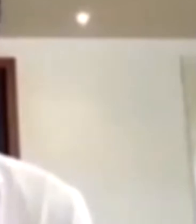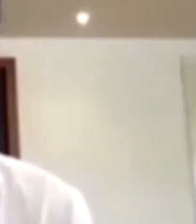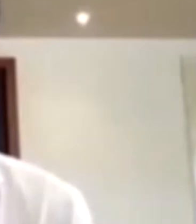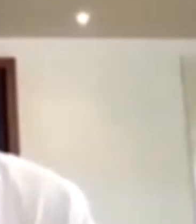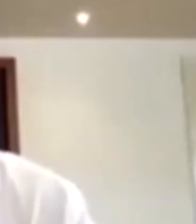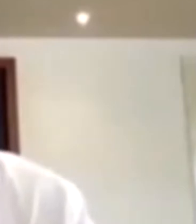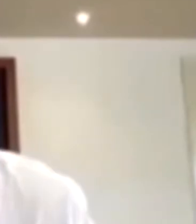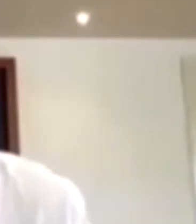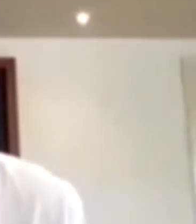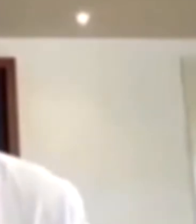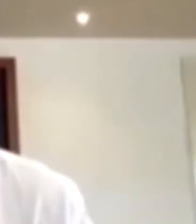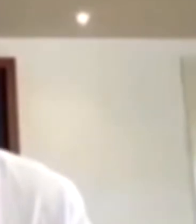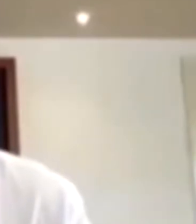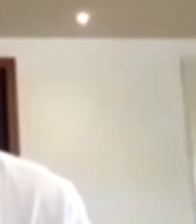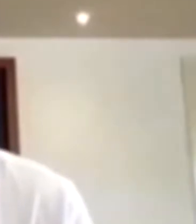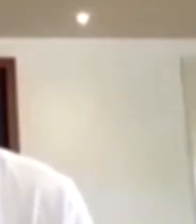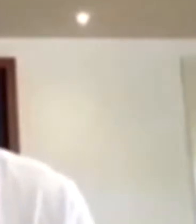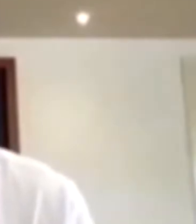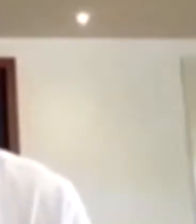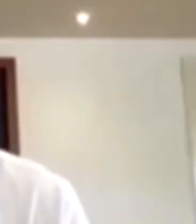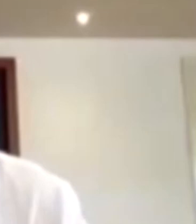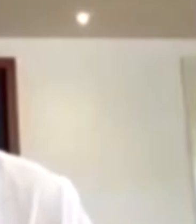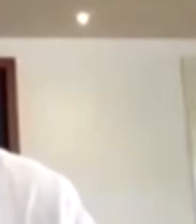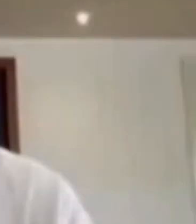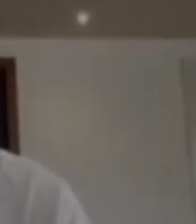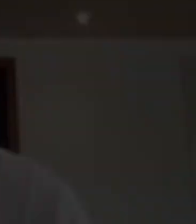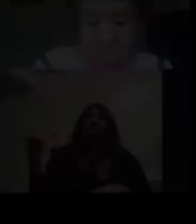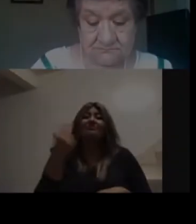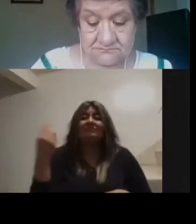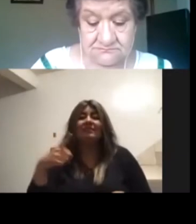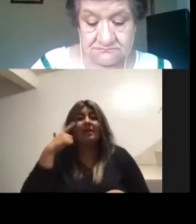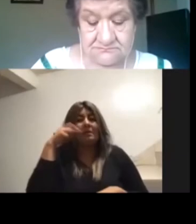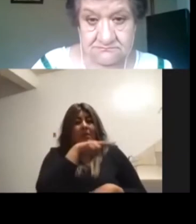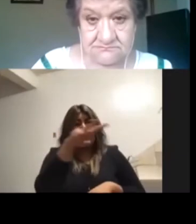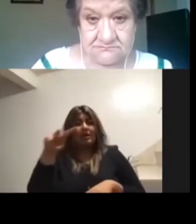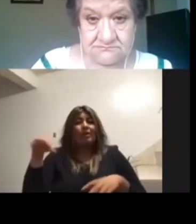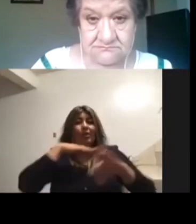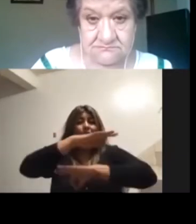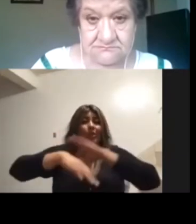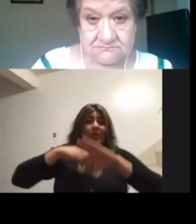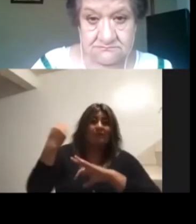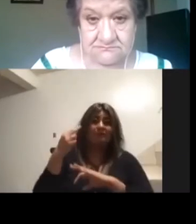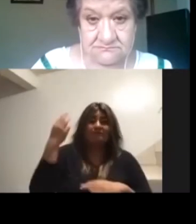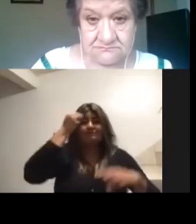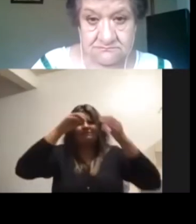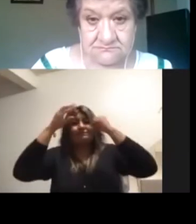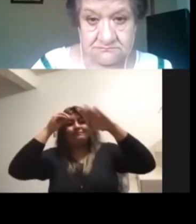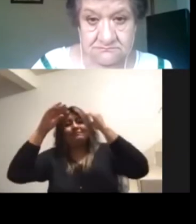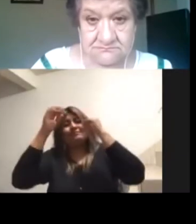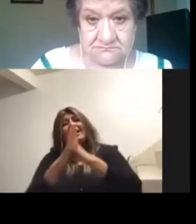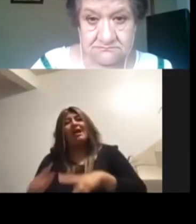estuvieron ahí y nos enseñaron que esa escuela, que no son ladrillos, somos todos. Necesitamos aprender a construir